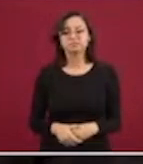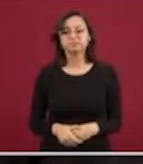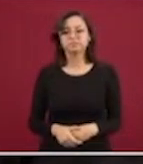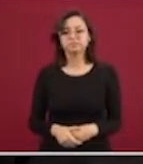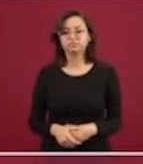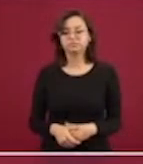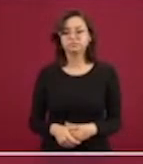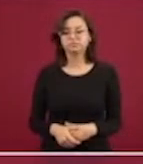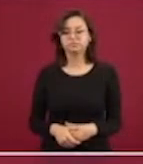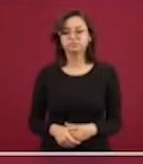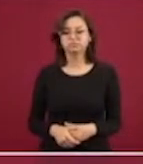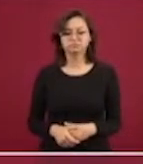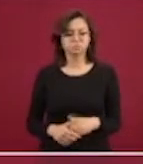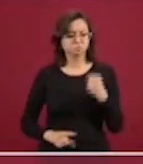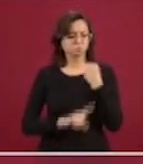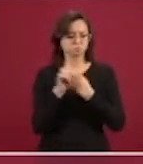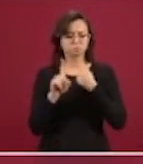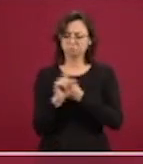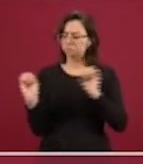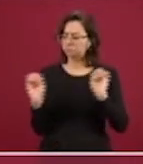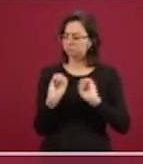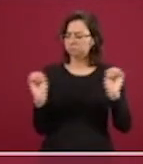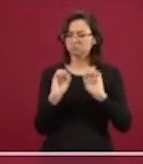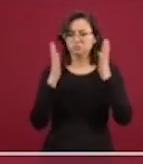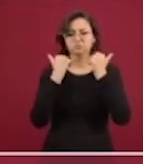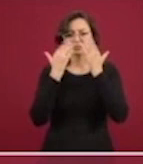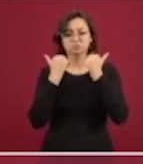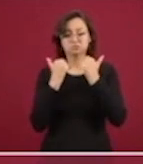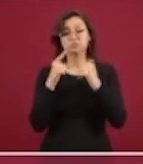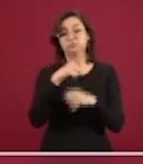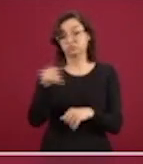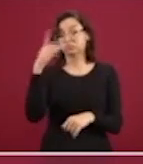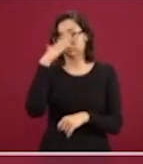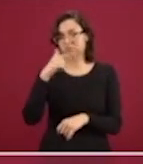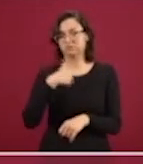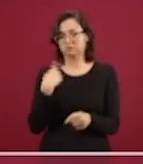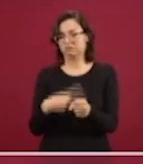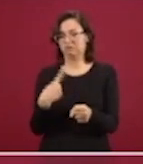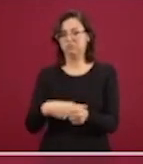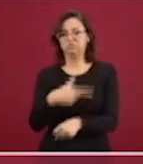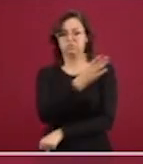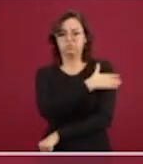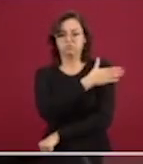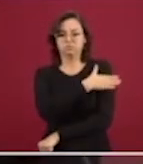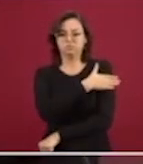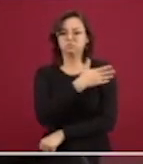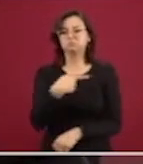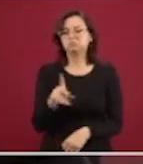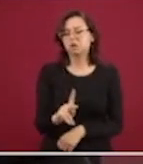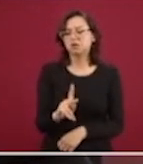no tengo ningún problema, ya saben ustedes, soy hipertenso, pero me tomo